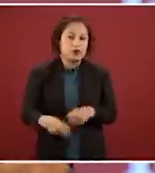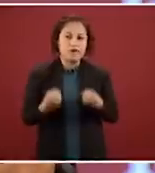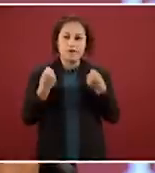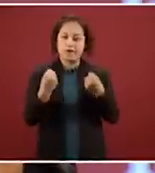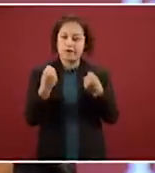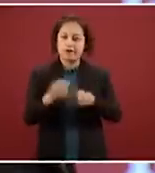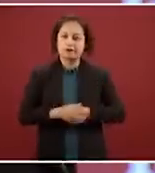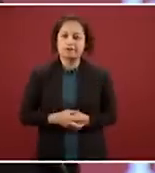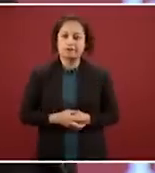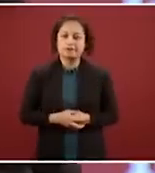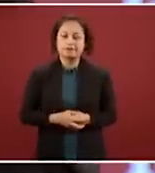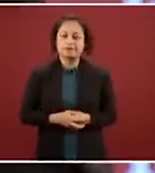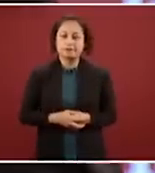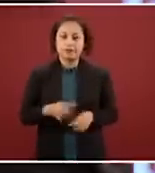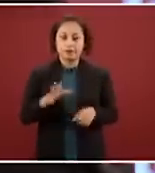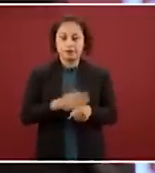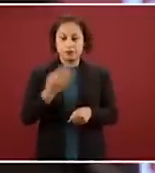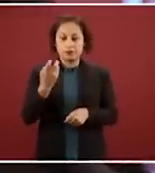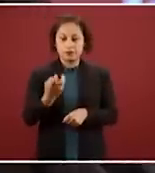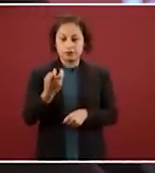Entonces, tenemos que